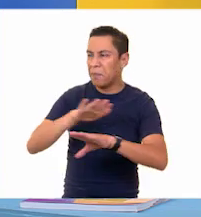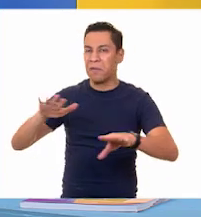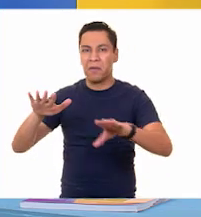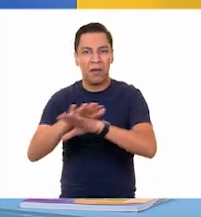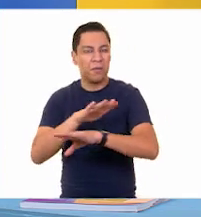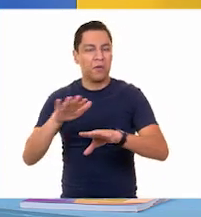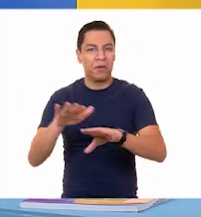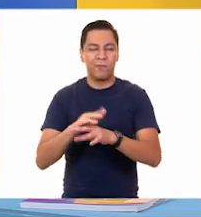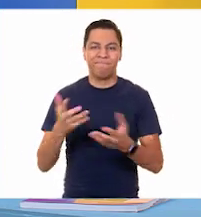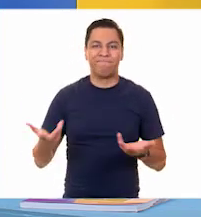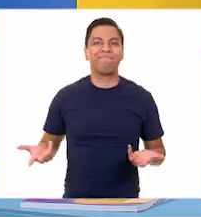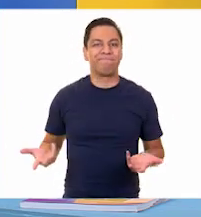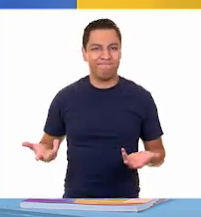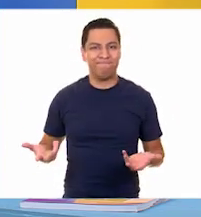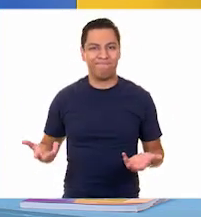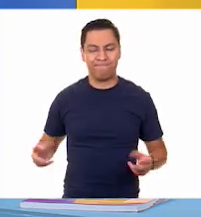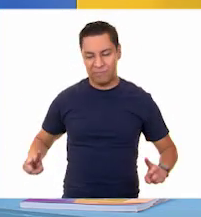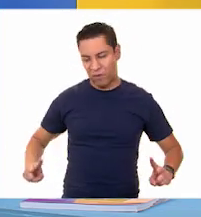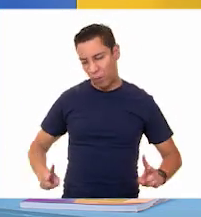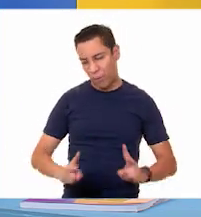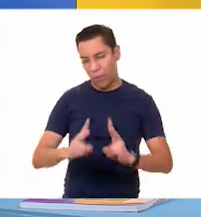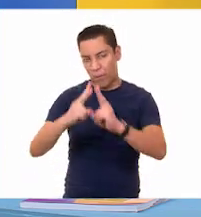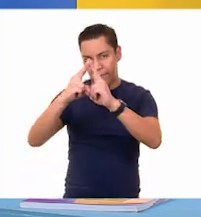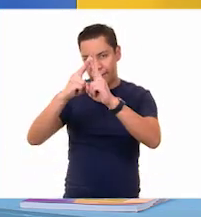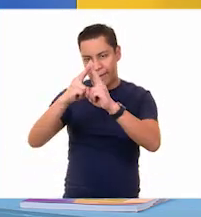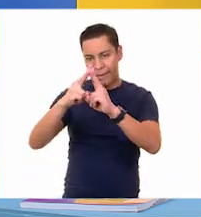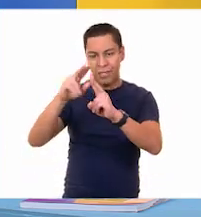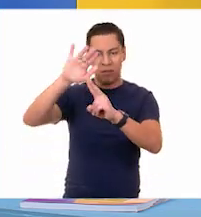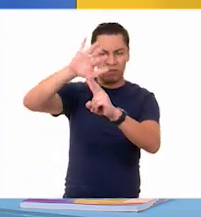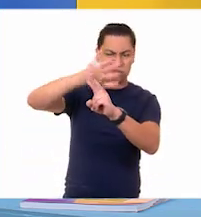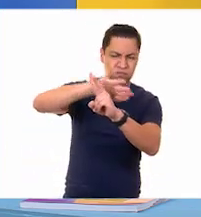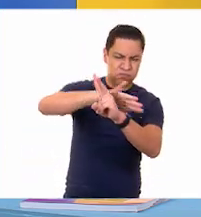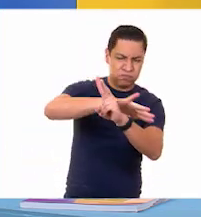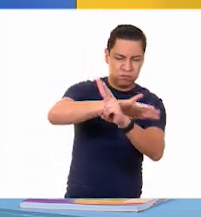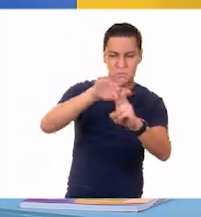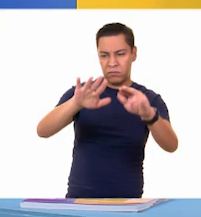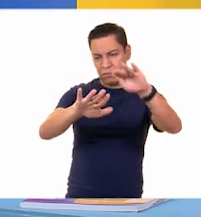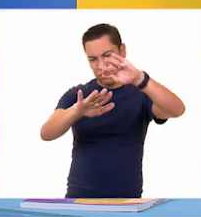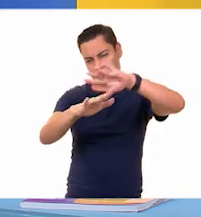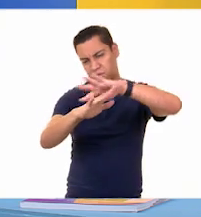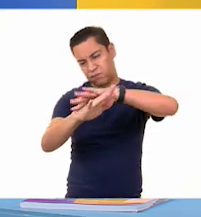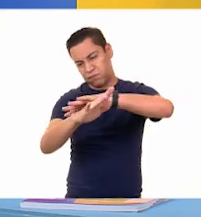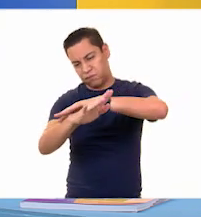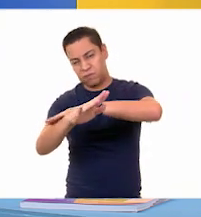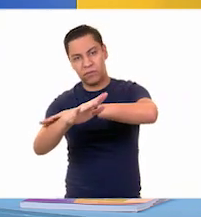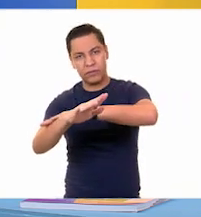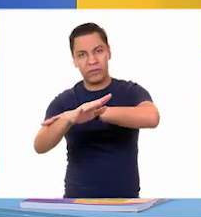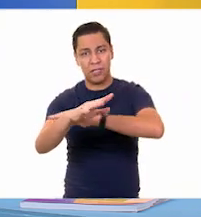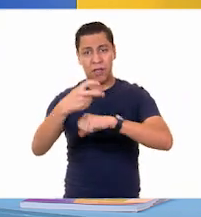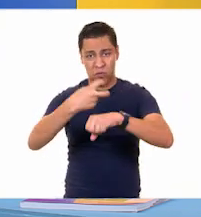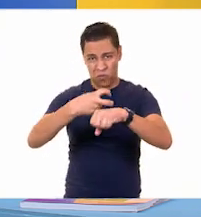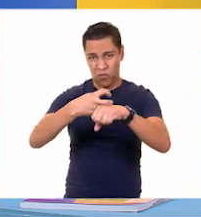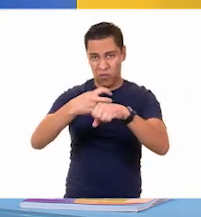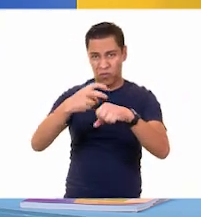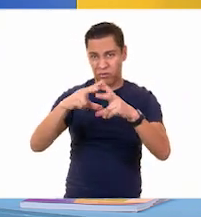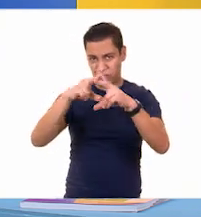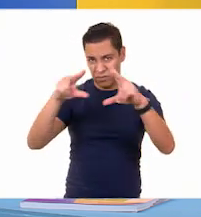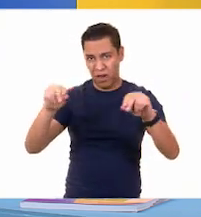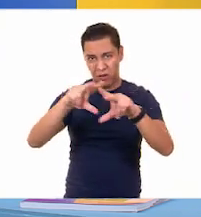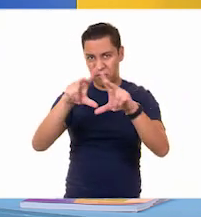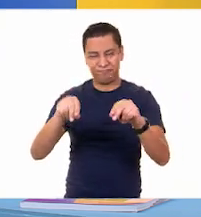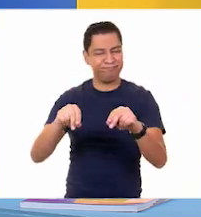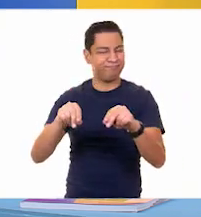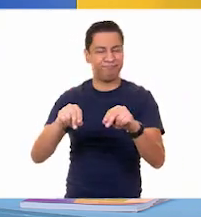importantísimas, desde avances tecnológicos como la invención del automóvil o del Internet, los descubrimientos científicos como las vacunas y